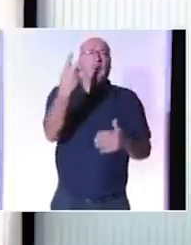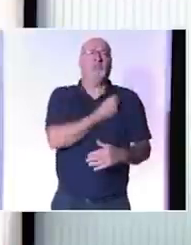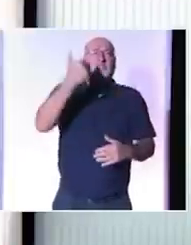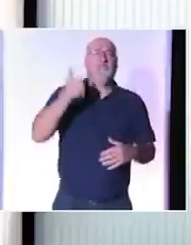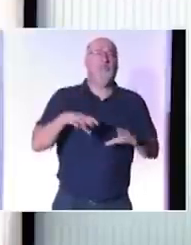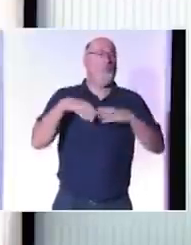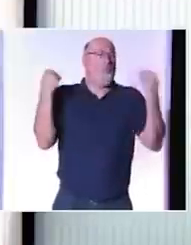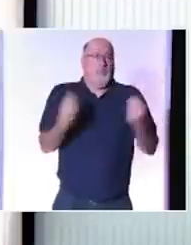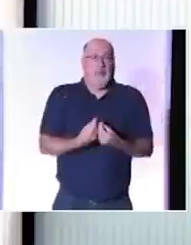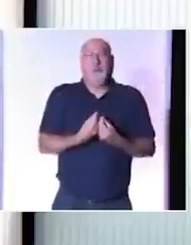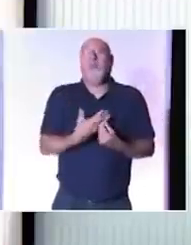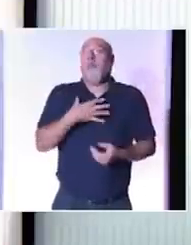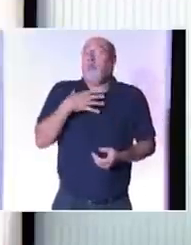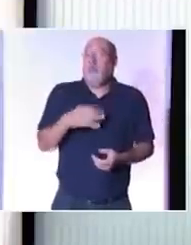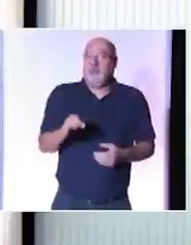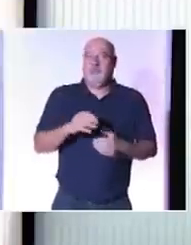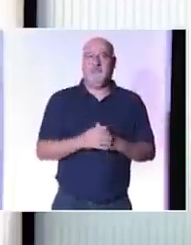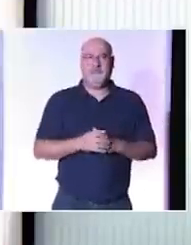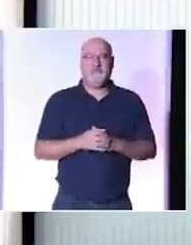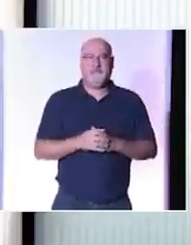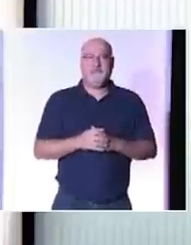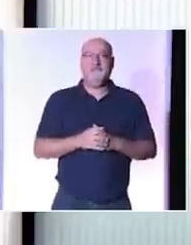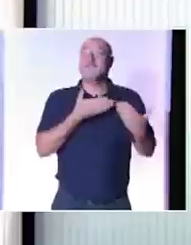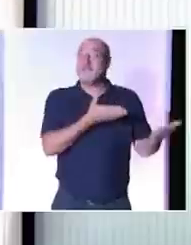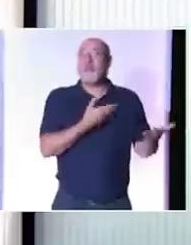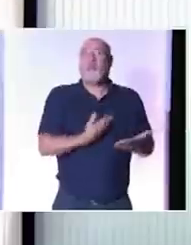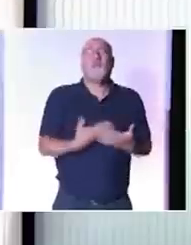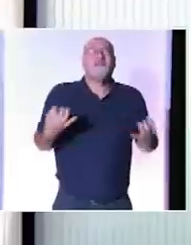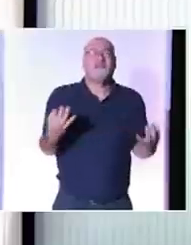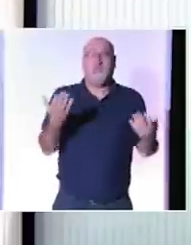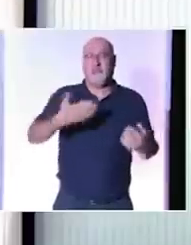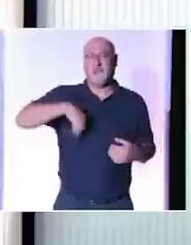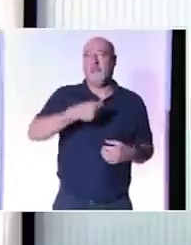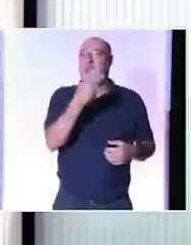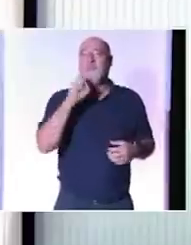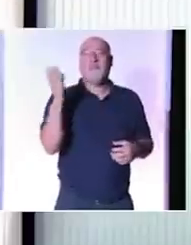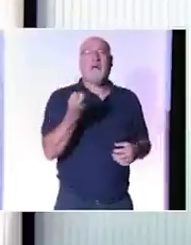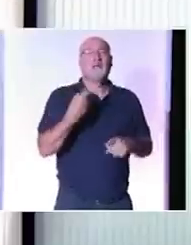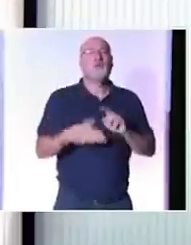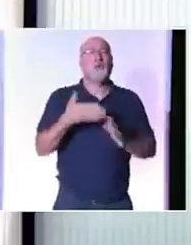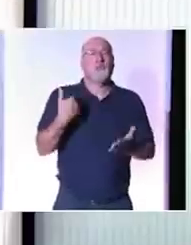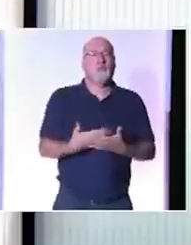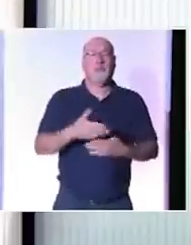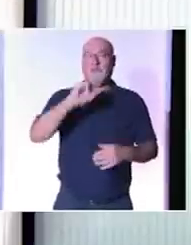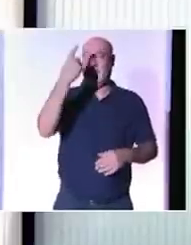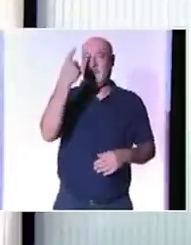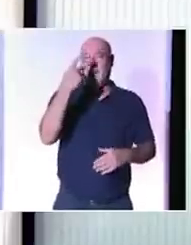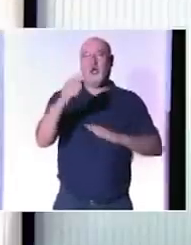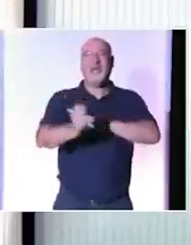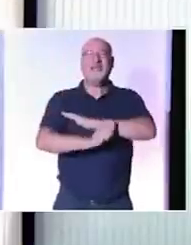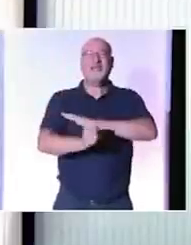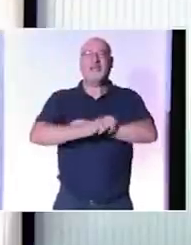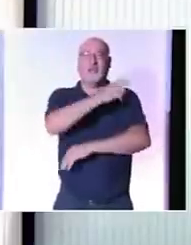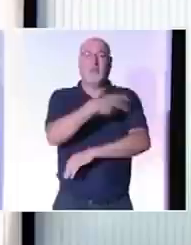las cifras de paro registrado y de afiliación a la Seguridad Social que se publicaron esta